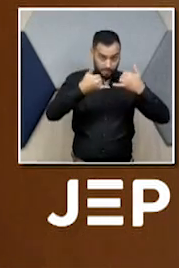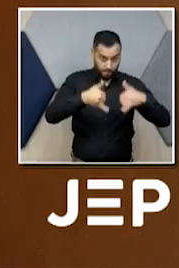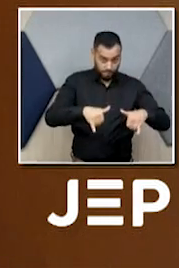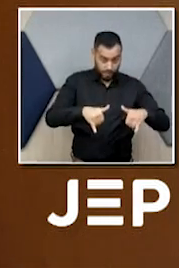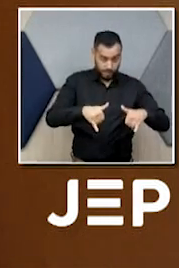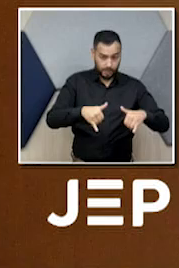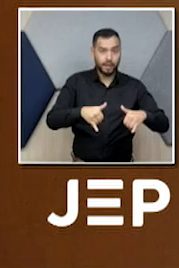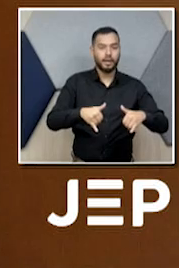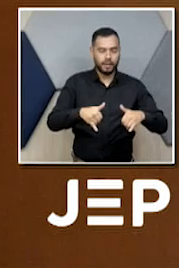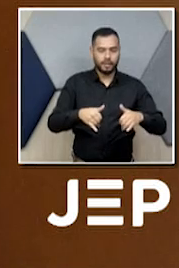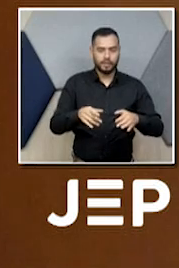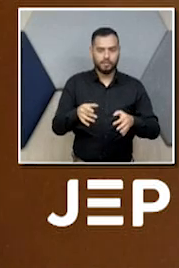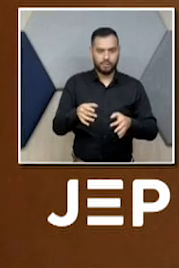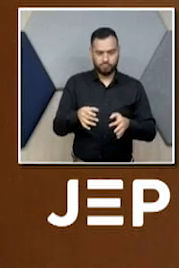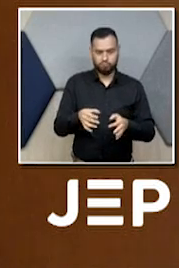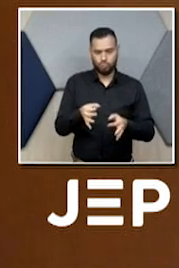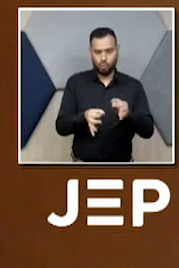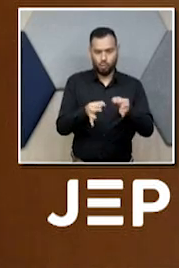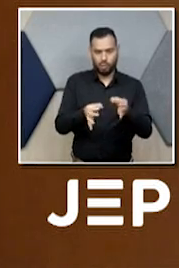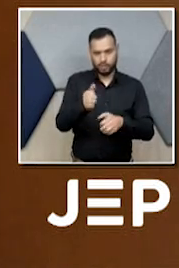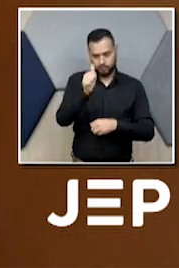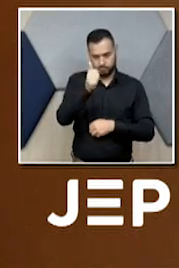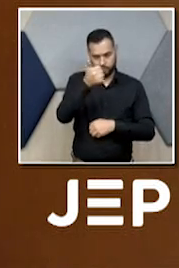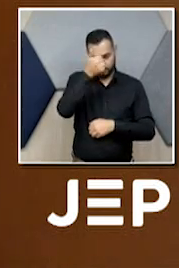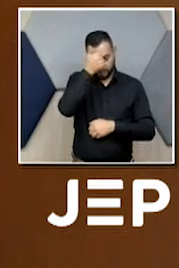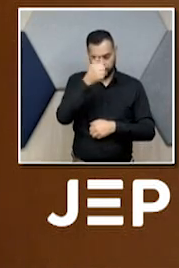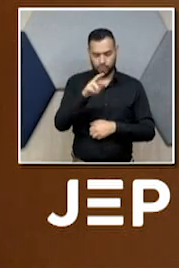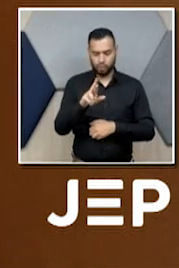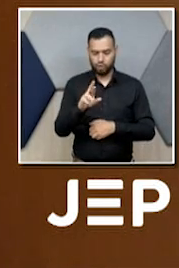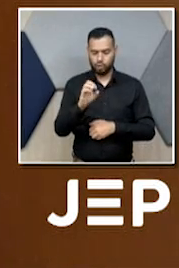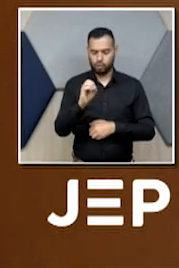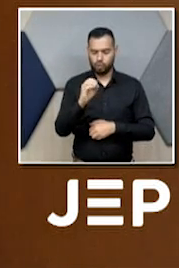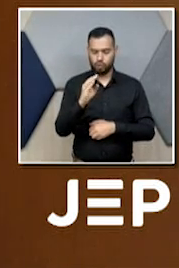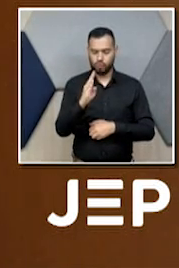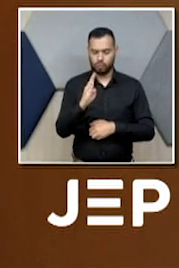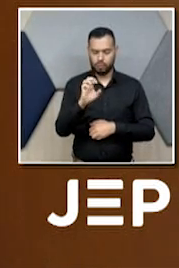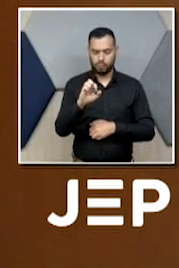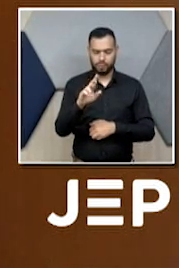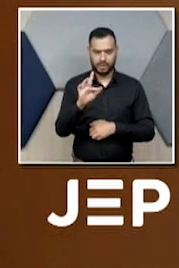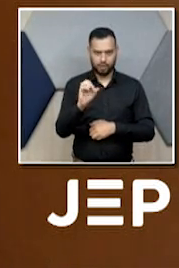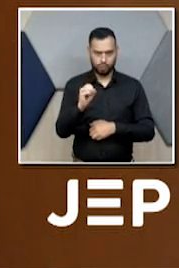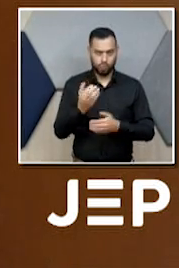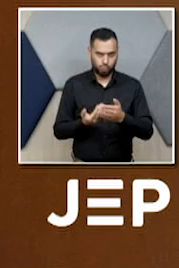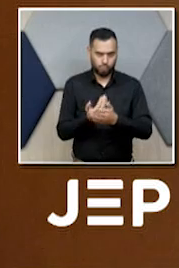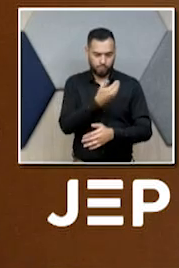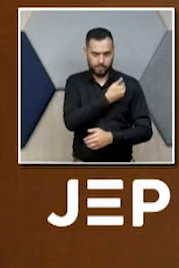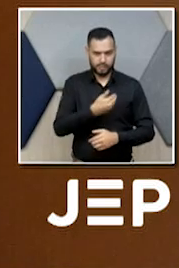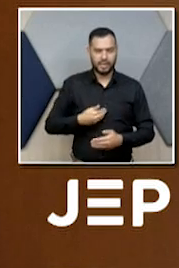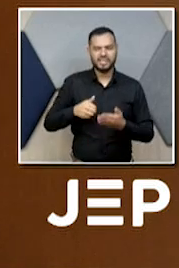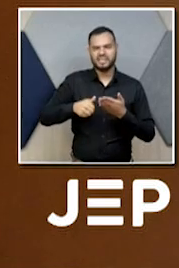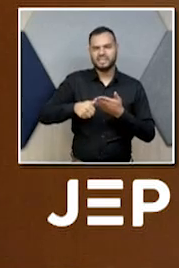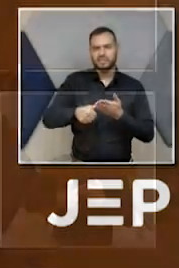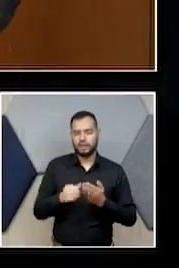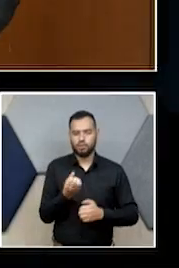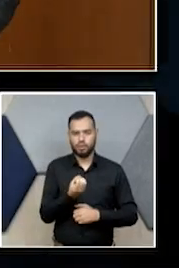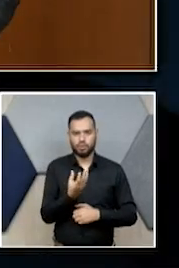magistrado Roberto Carlos Vidal López, identificado con la cédula de ciudadanía número